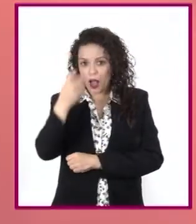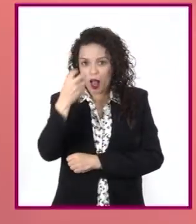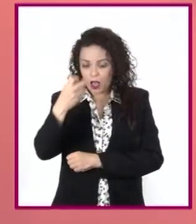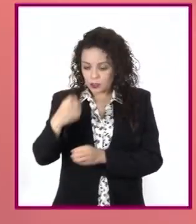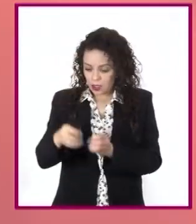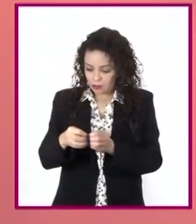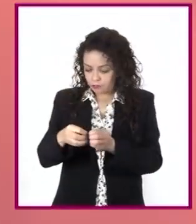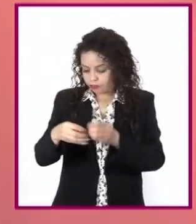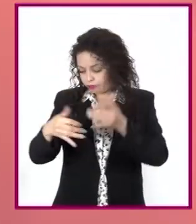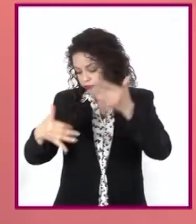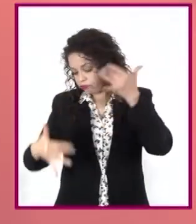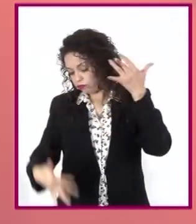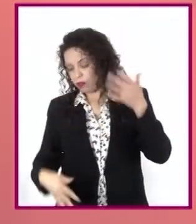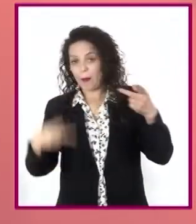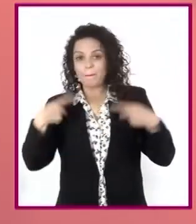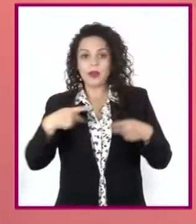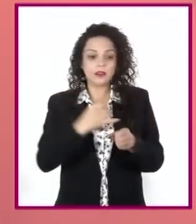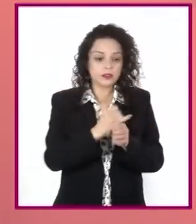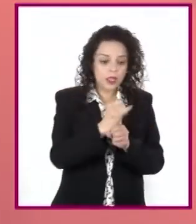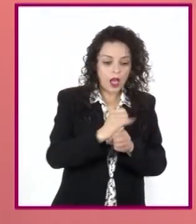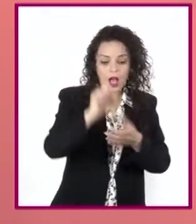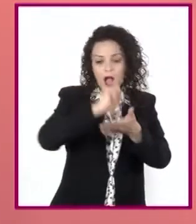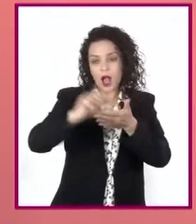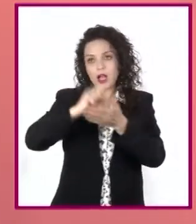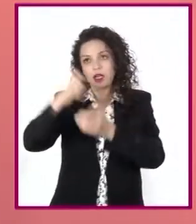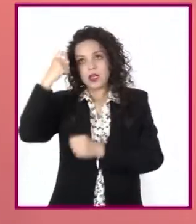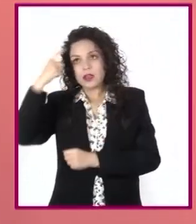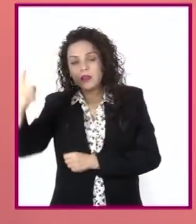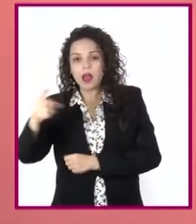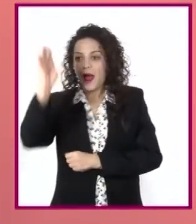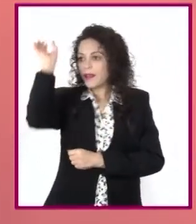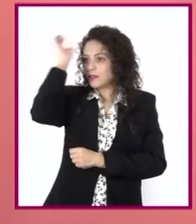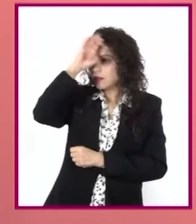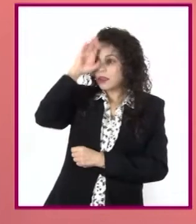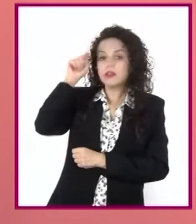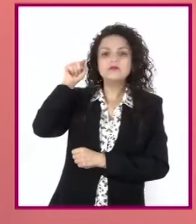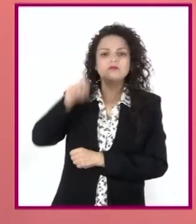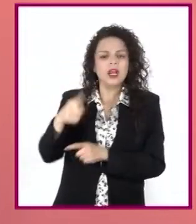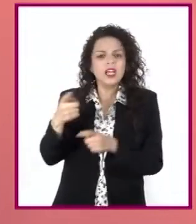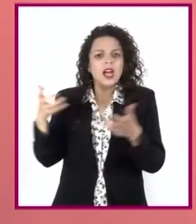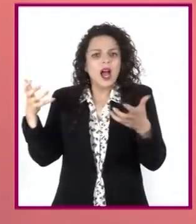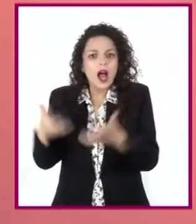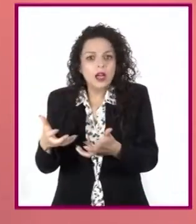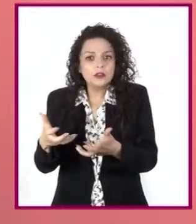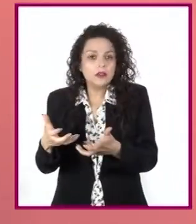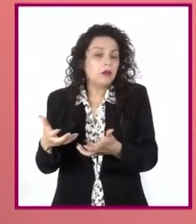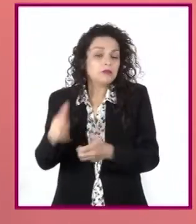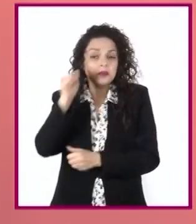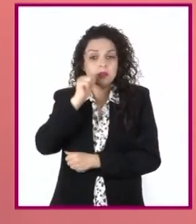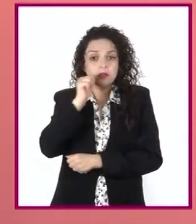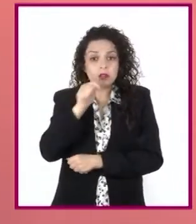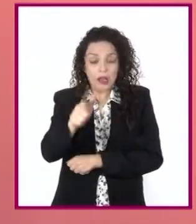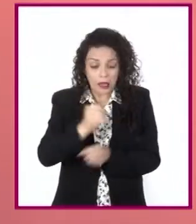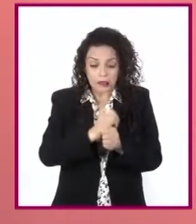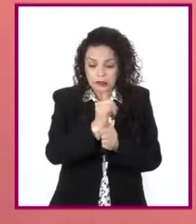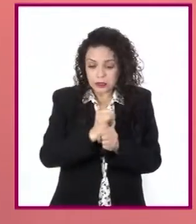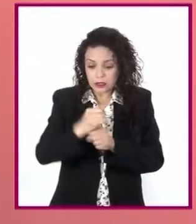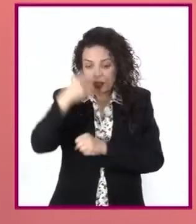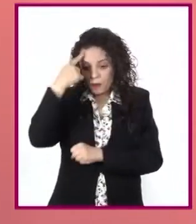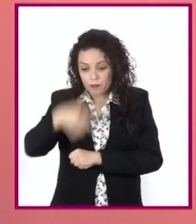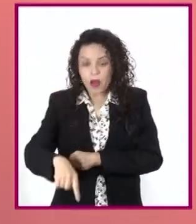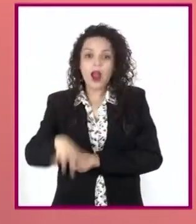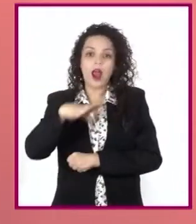investigadores, escritores y personas de ciencia que dedican su vida a dejarnos estos materiales tan valiosos, y